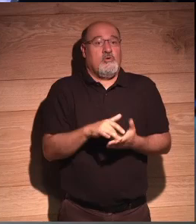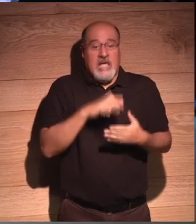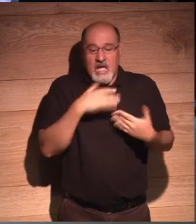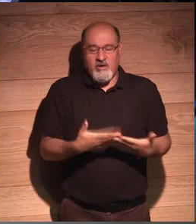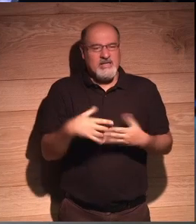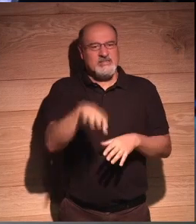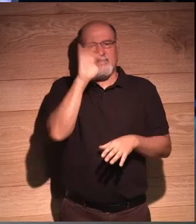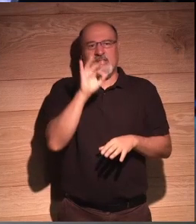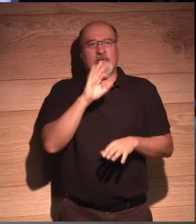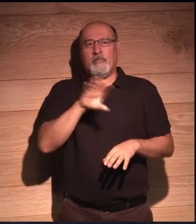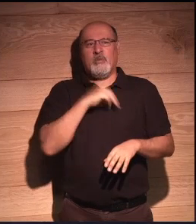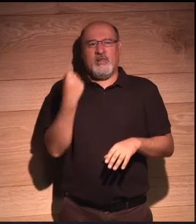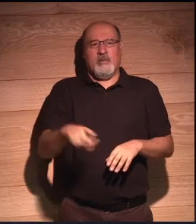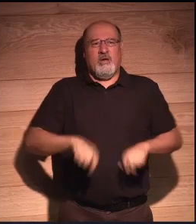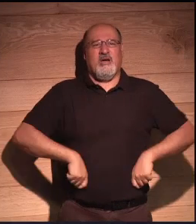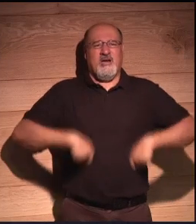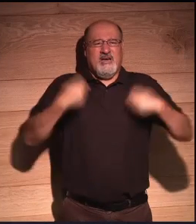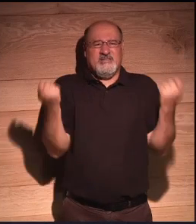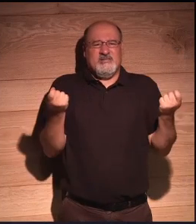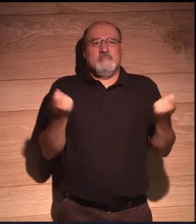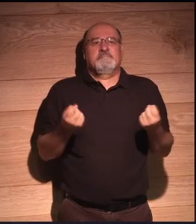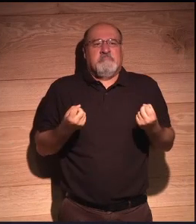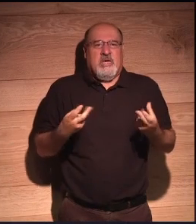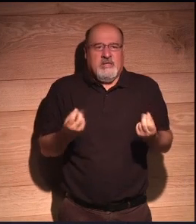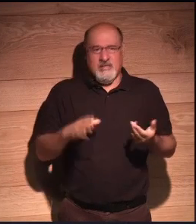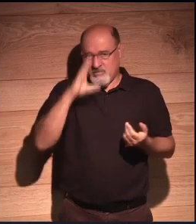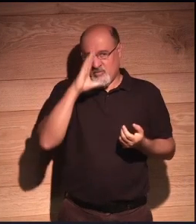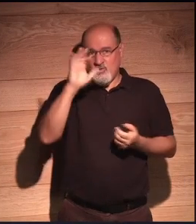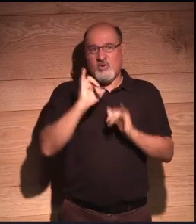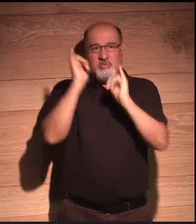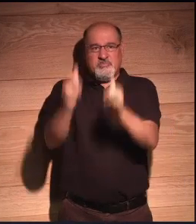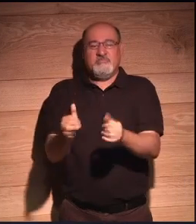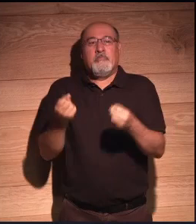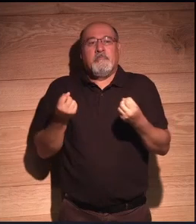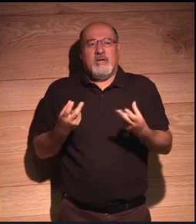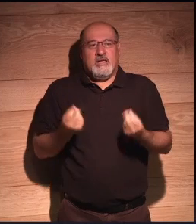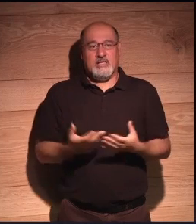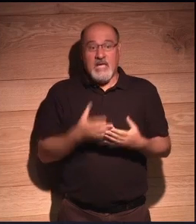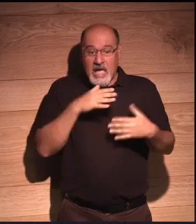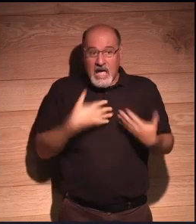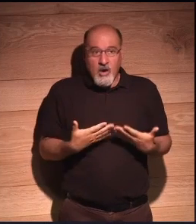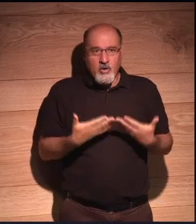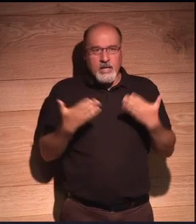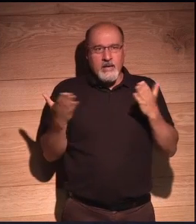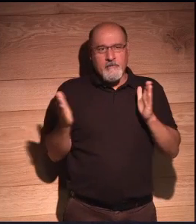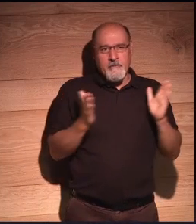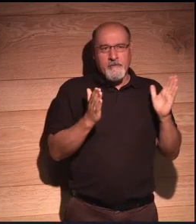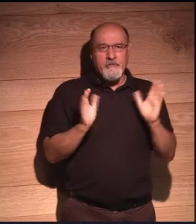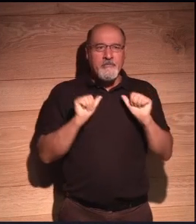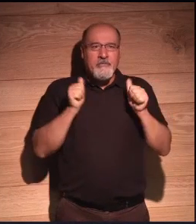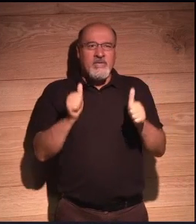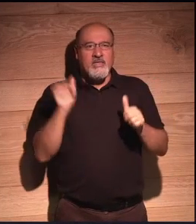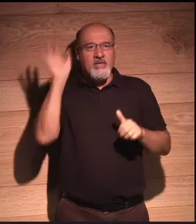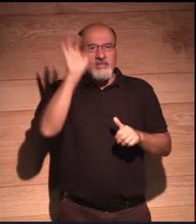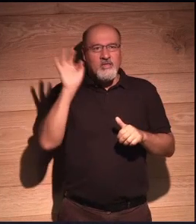se decide que no merece la pena hacer ese gastazo para llegar allí, y por qué, sin embargo, ahora sí que se está volviendo a hablar de ir